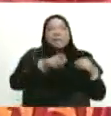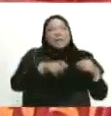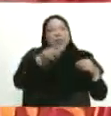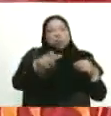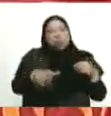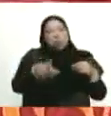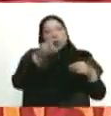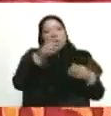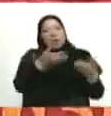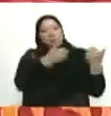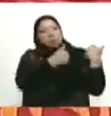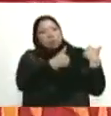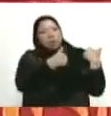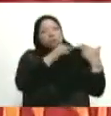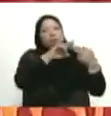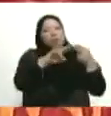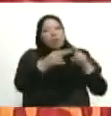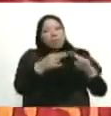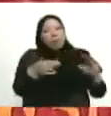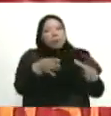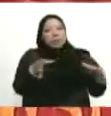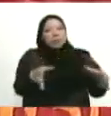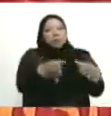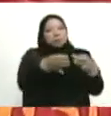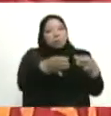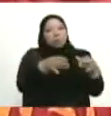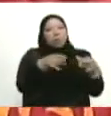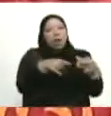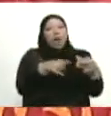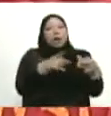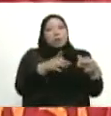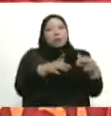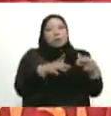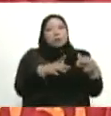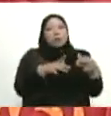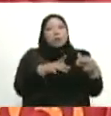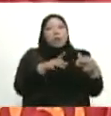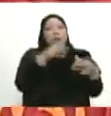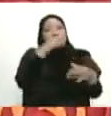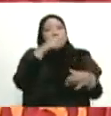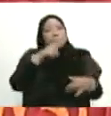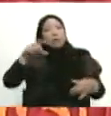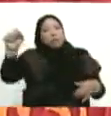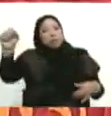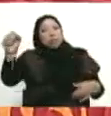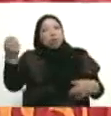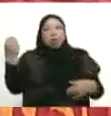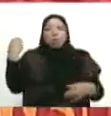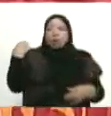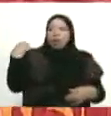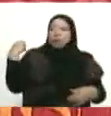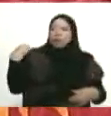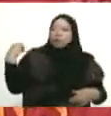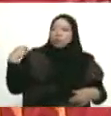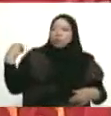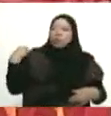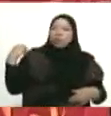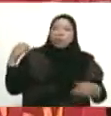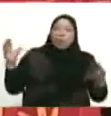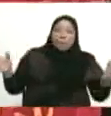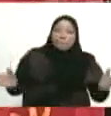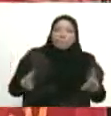cupa. Entonces, el presidente nos llamó a esa conformación, a